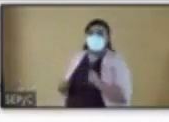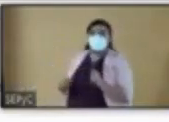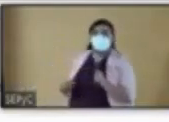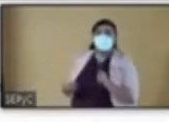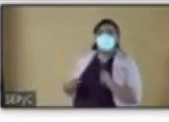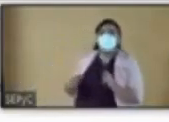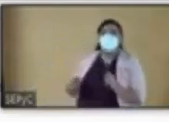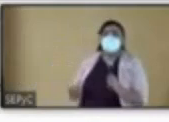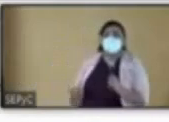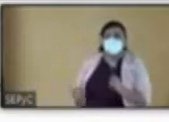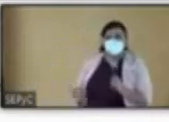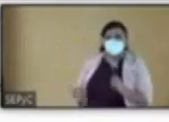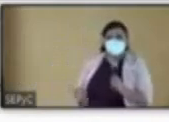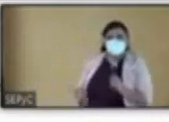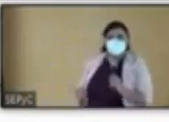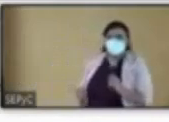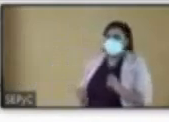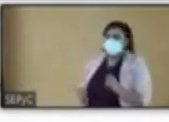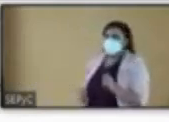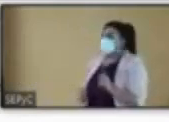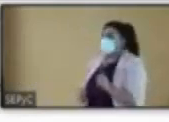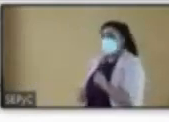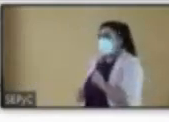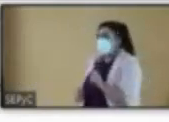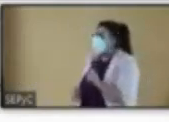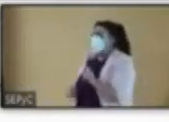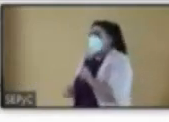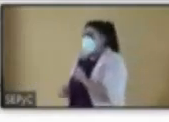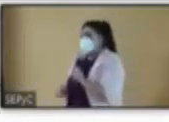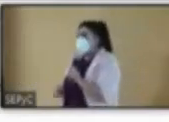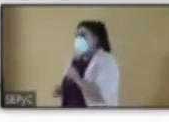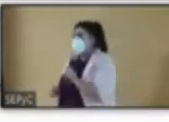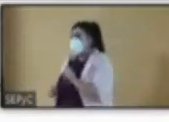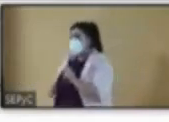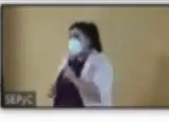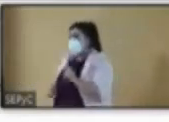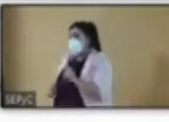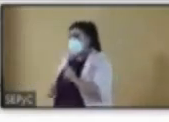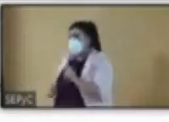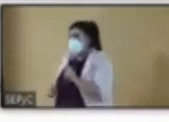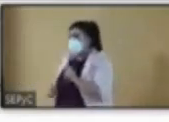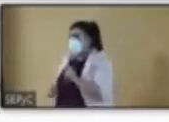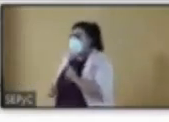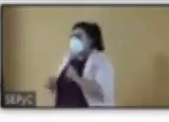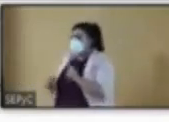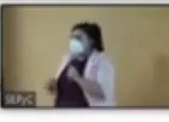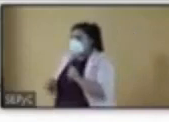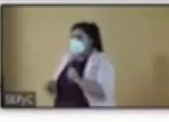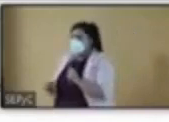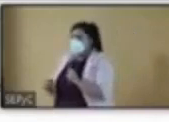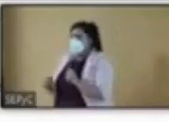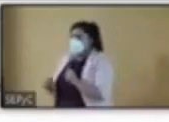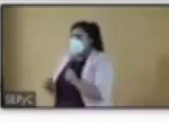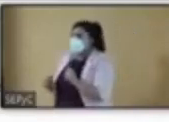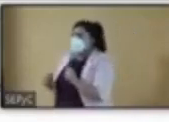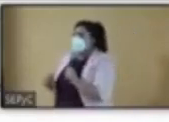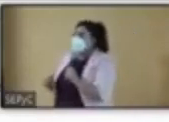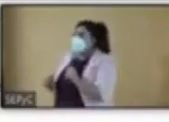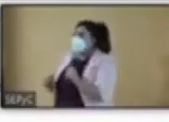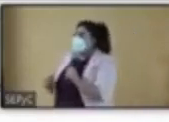presentan o estarían en el supuesto de presentar declaración simplificada, no vienen considerados dichos módulos, ni tampoco